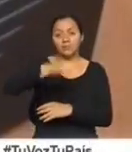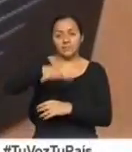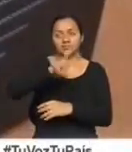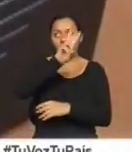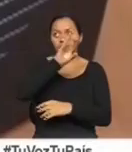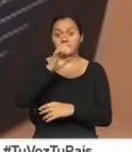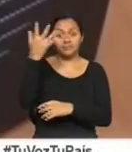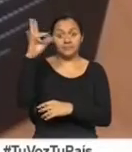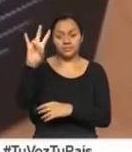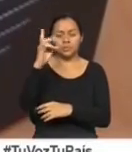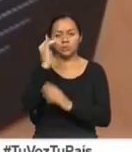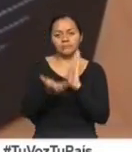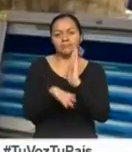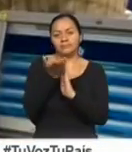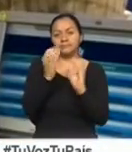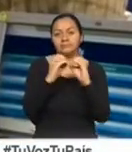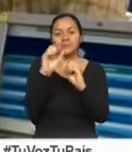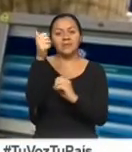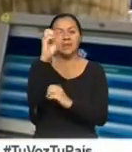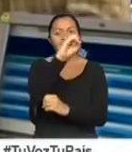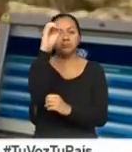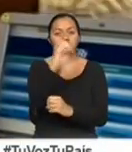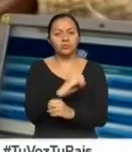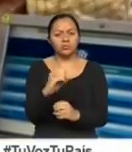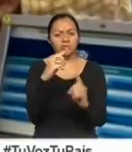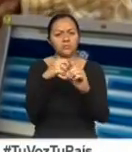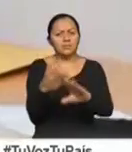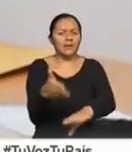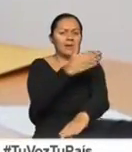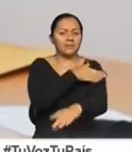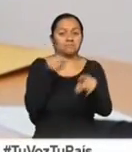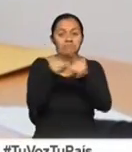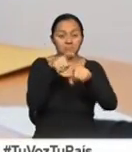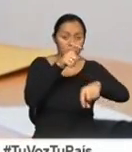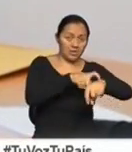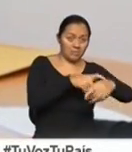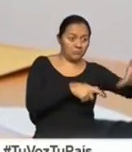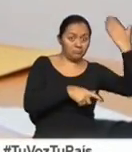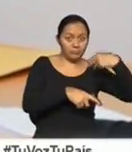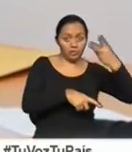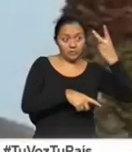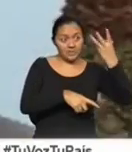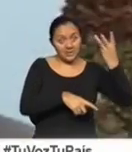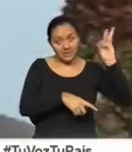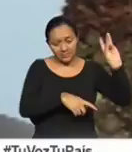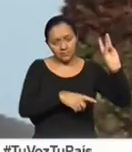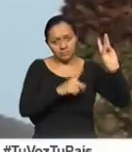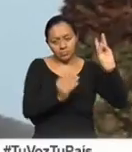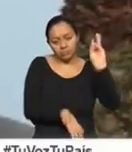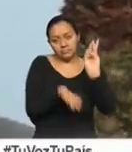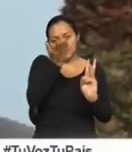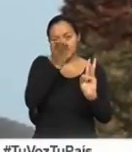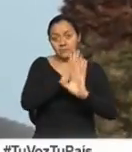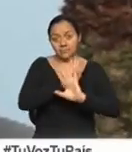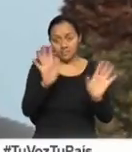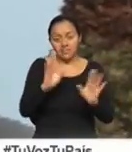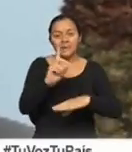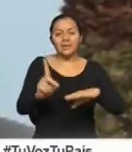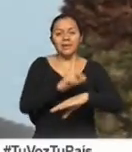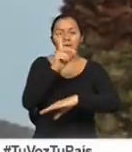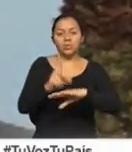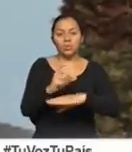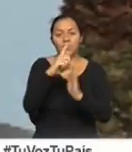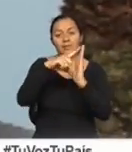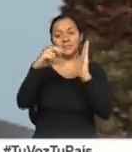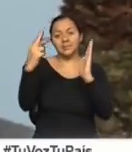2017 aumentó en un 10% en relación con el mismo período de 2016 así lo afirmó el director del servicio